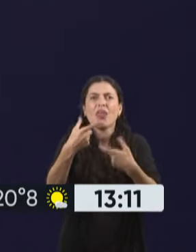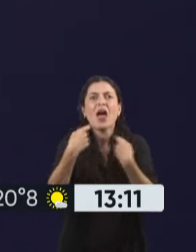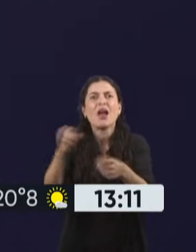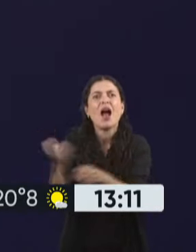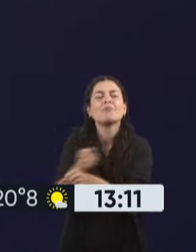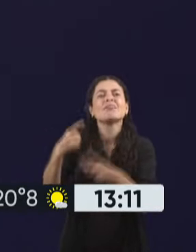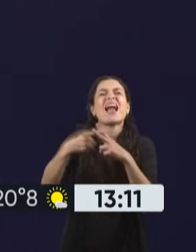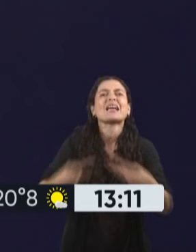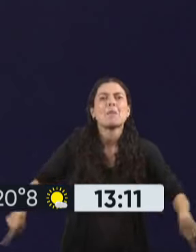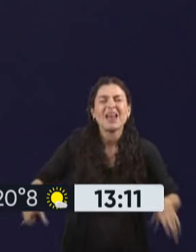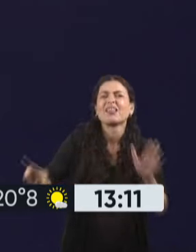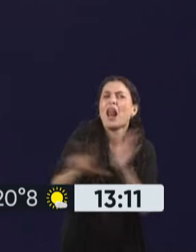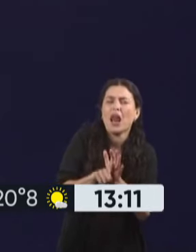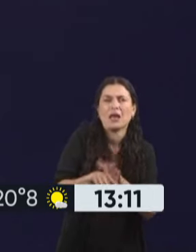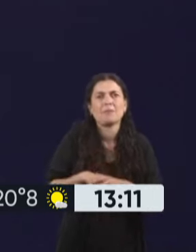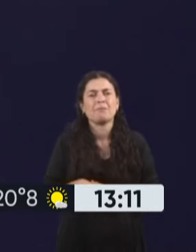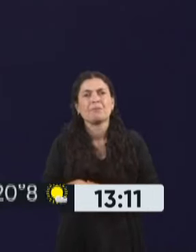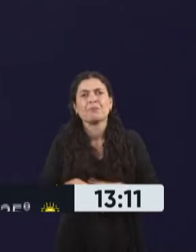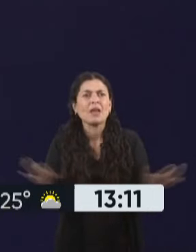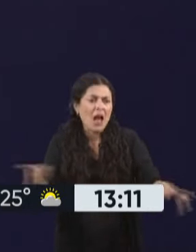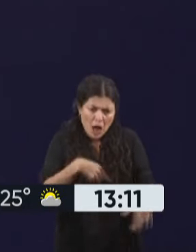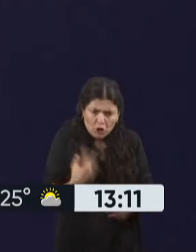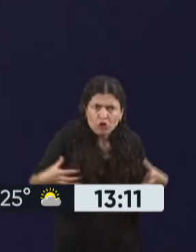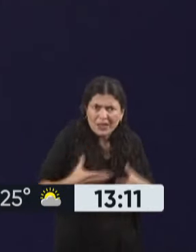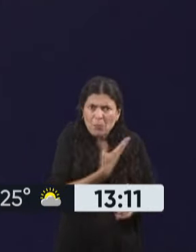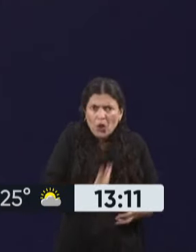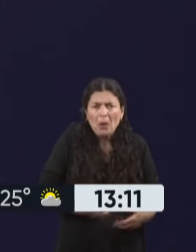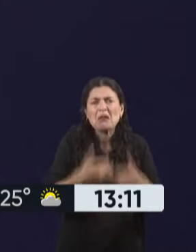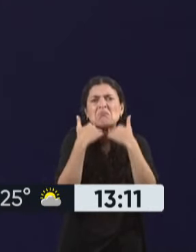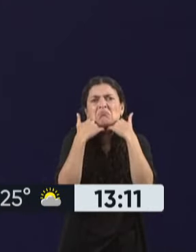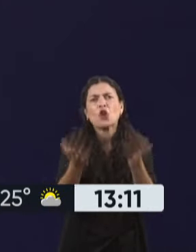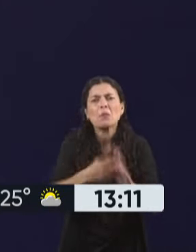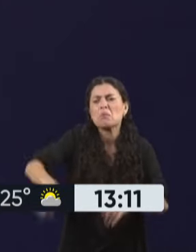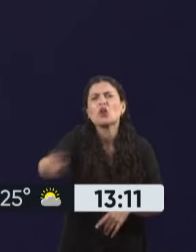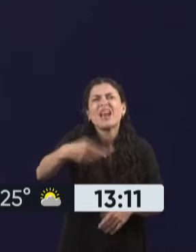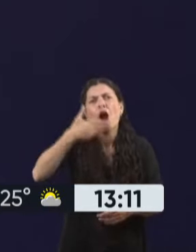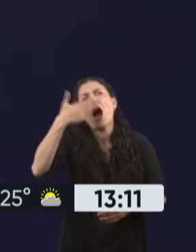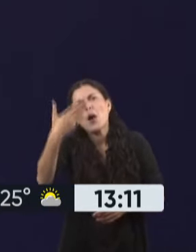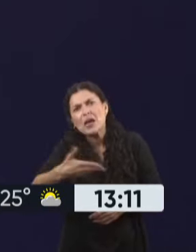adelante. Nos importa poco lo que digan y nos importa poco estos tuits,